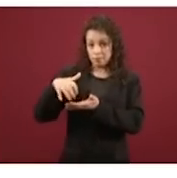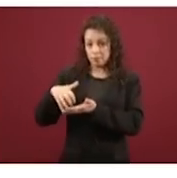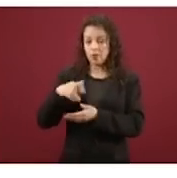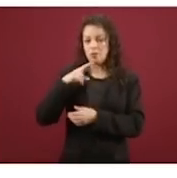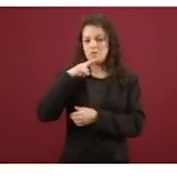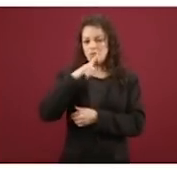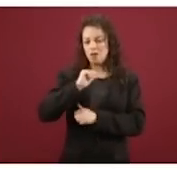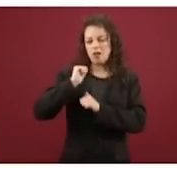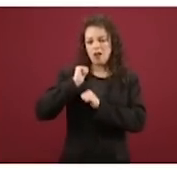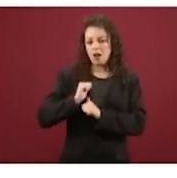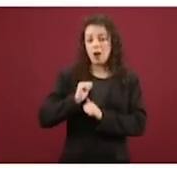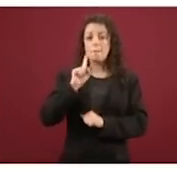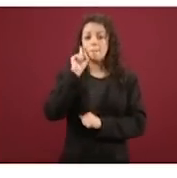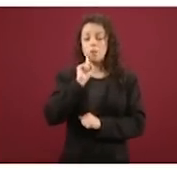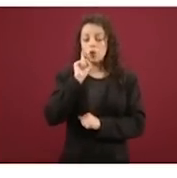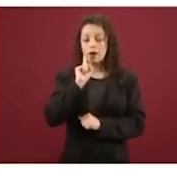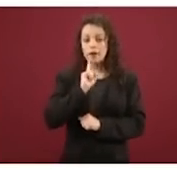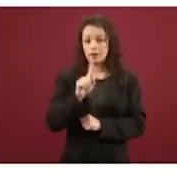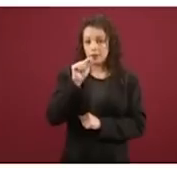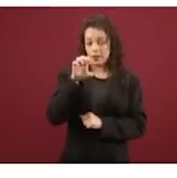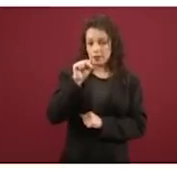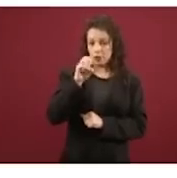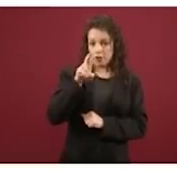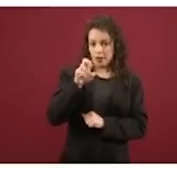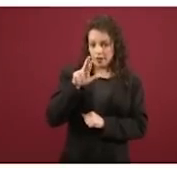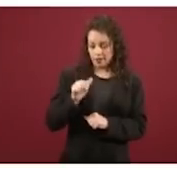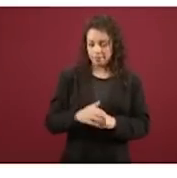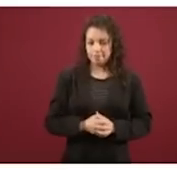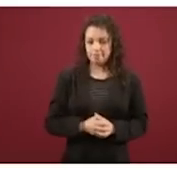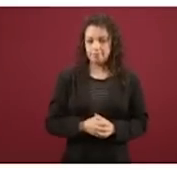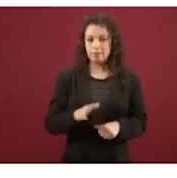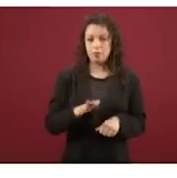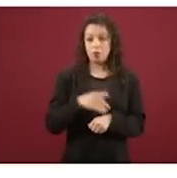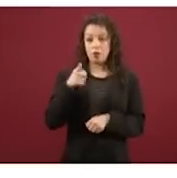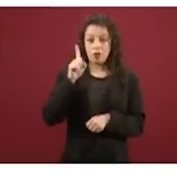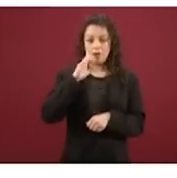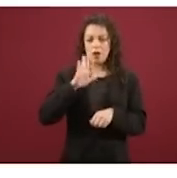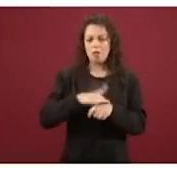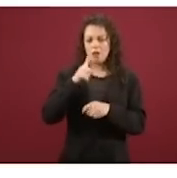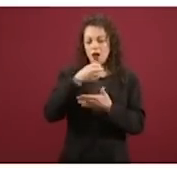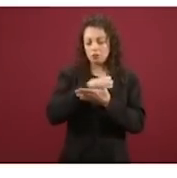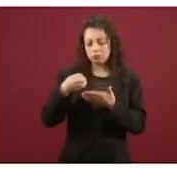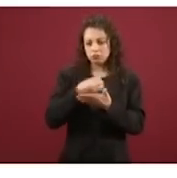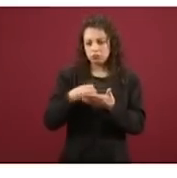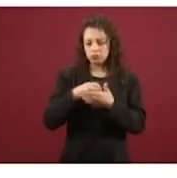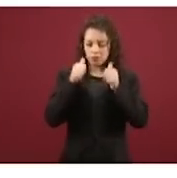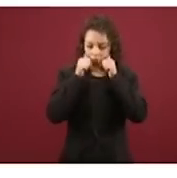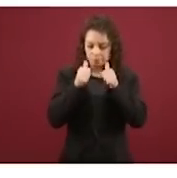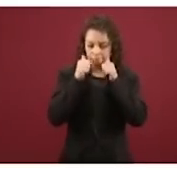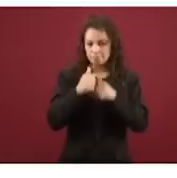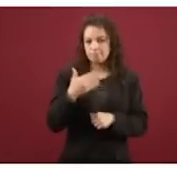mujeres, que sean tesoreras, por considerar que son más organizadas y están al pendiente de que se